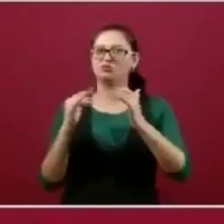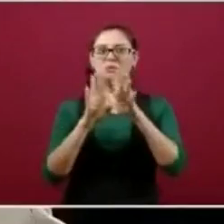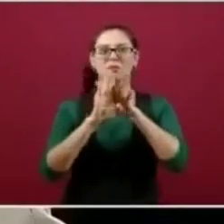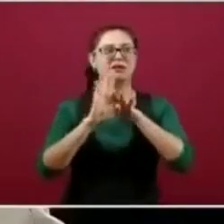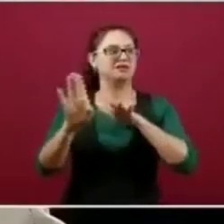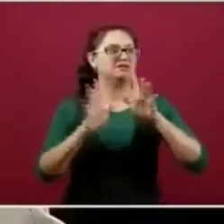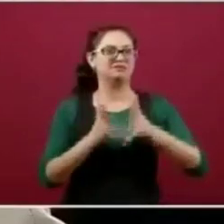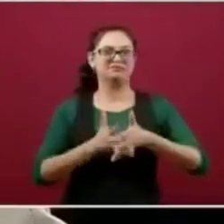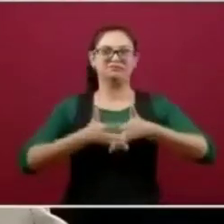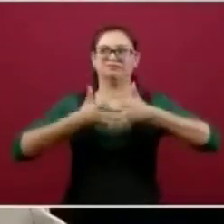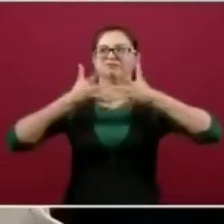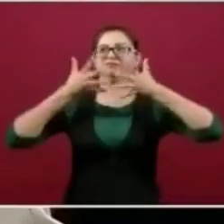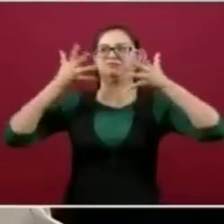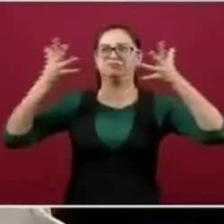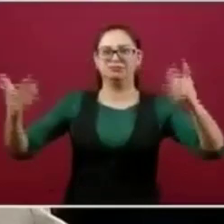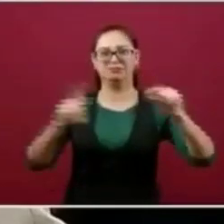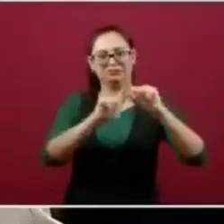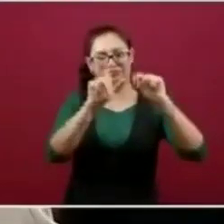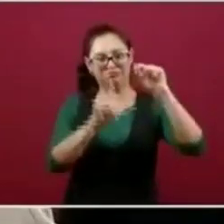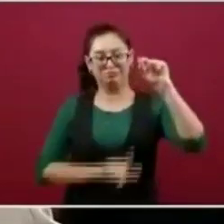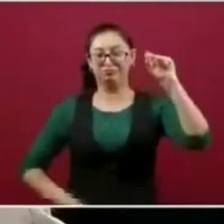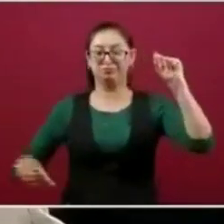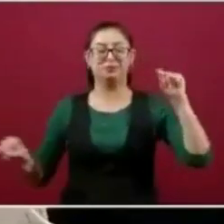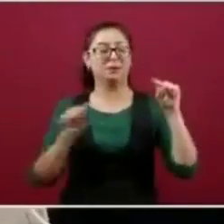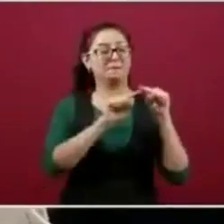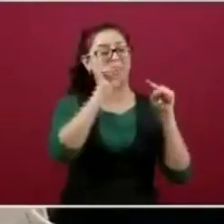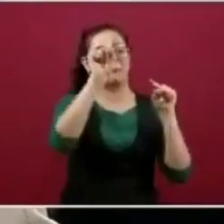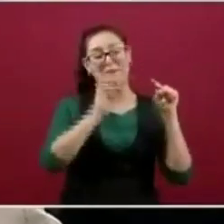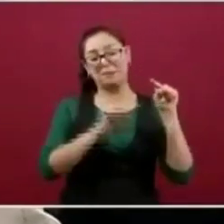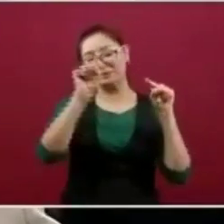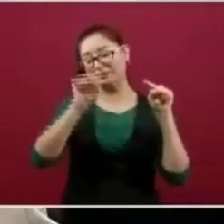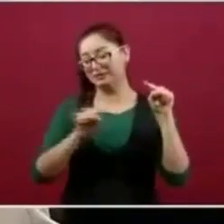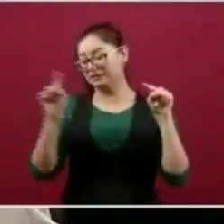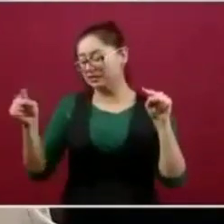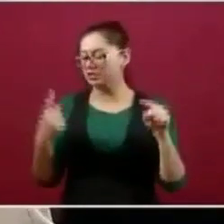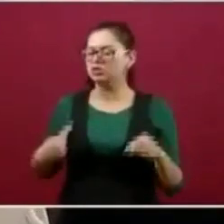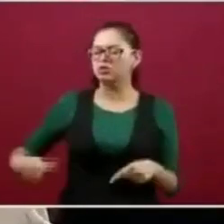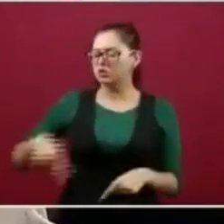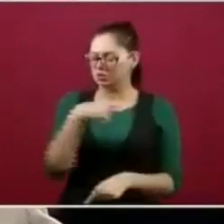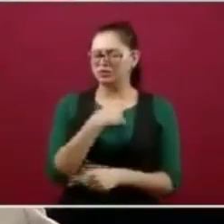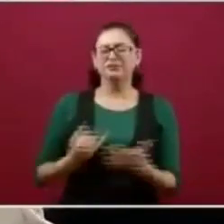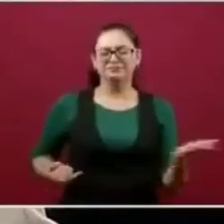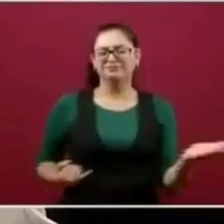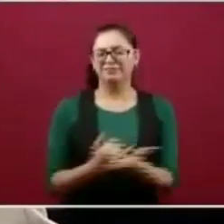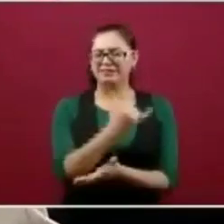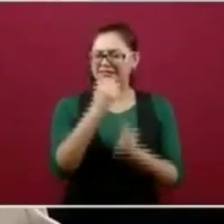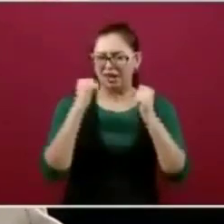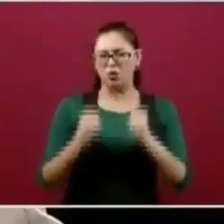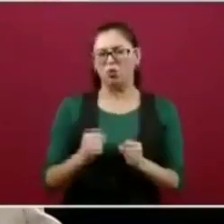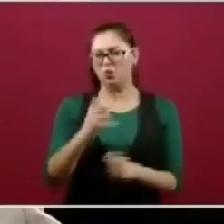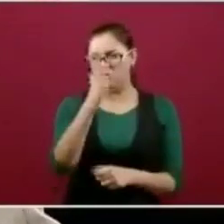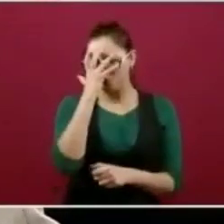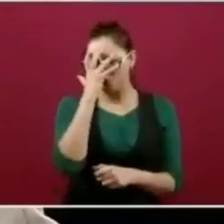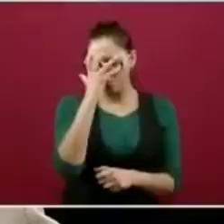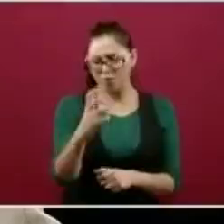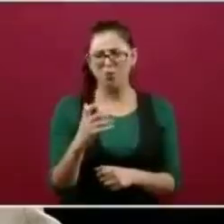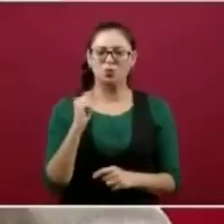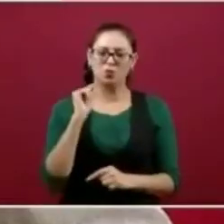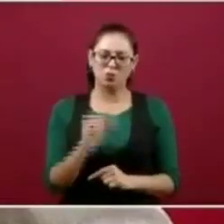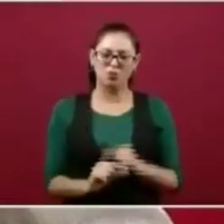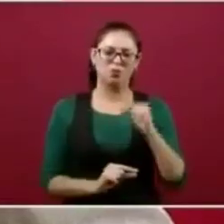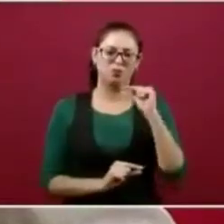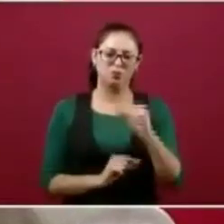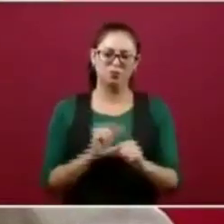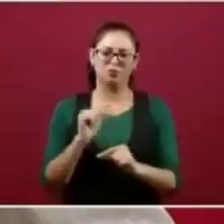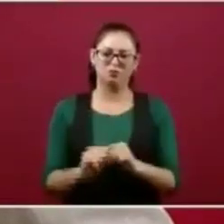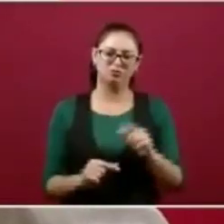de verdad el propósito es firme para poder ir renovando a